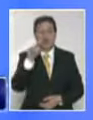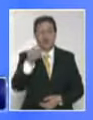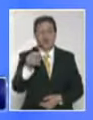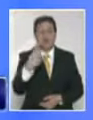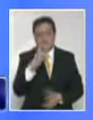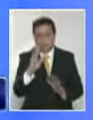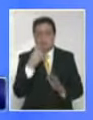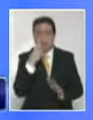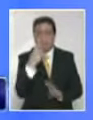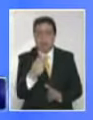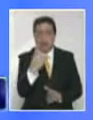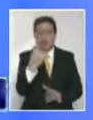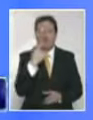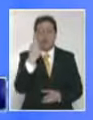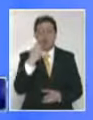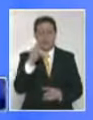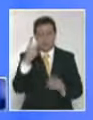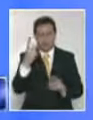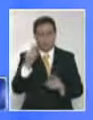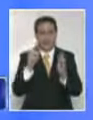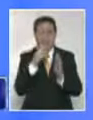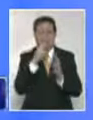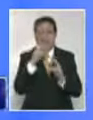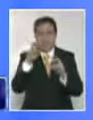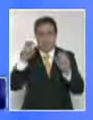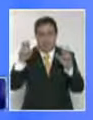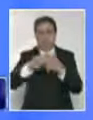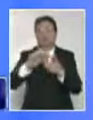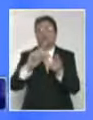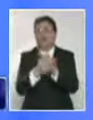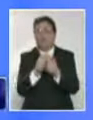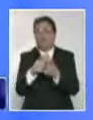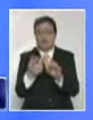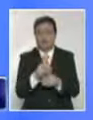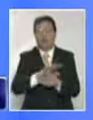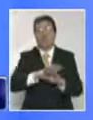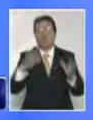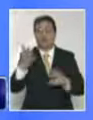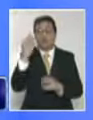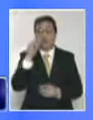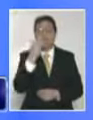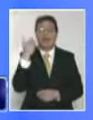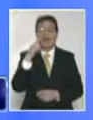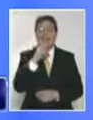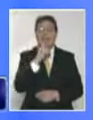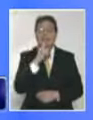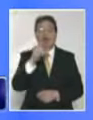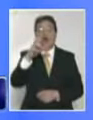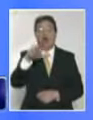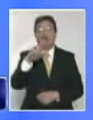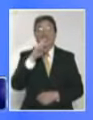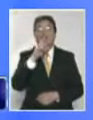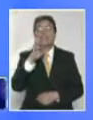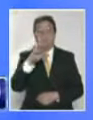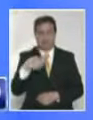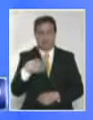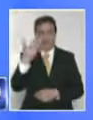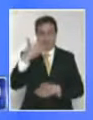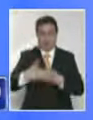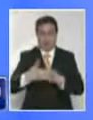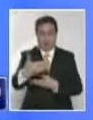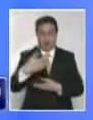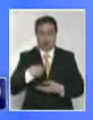cosa que también se ha tergiversado mucho, a raíz de lo que estaban hablando delante del señor Contreras. Yo fui una vez, me mandaron del Mercurio